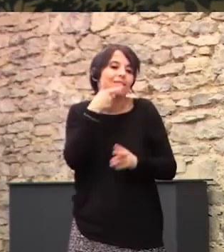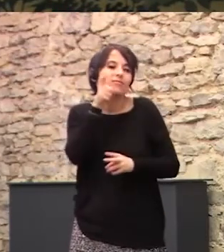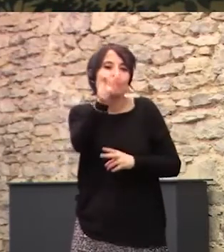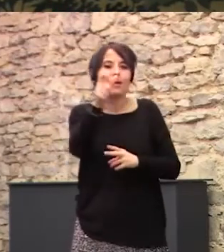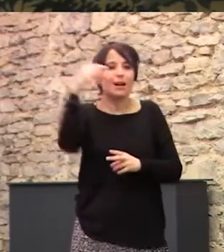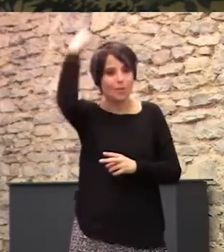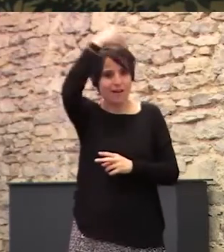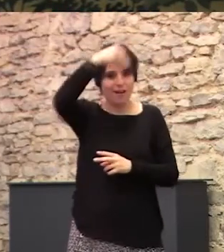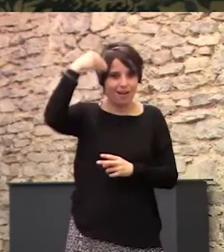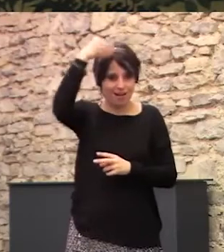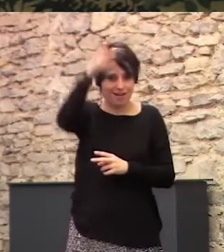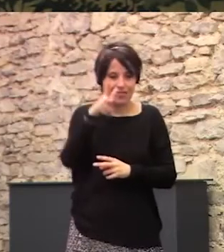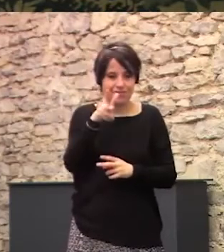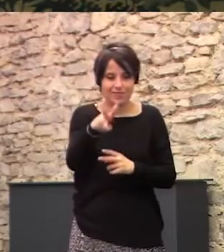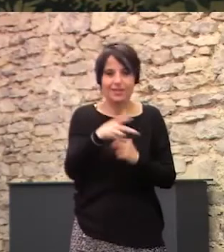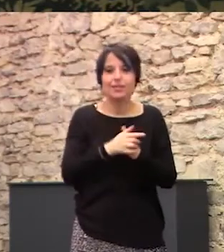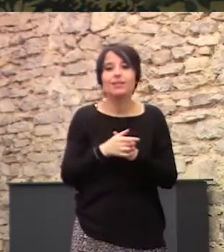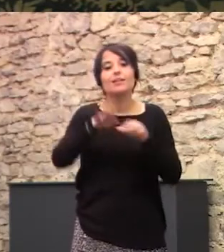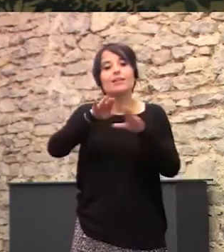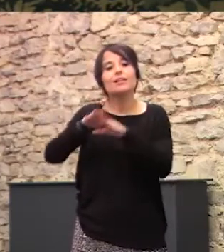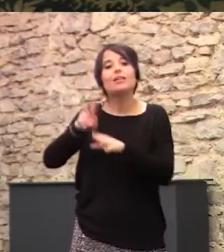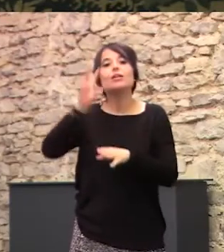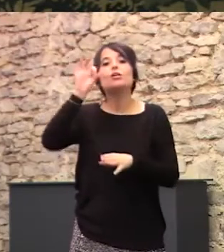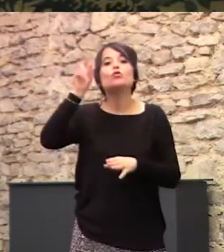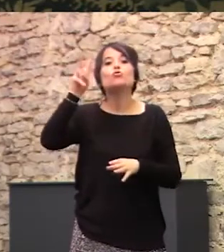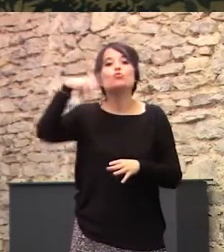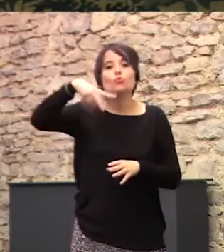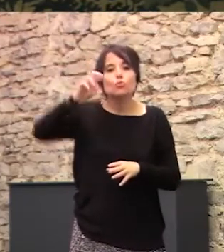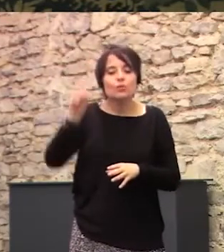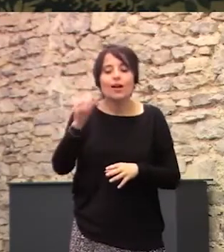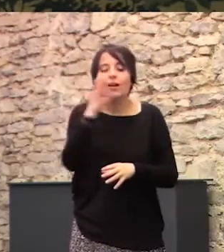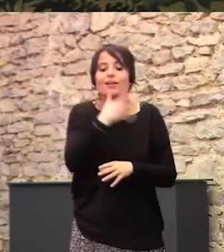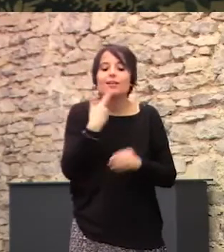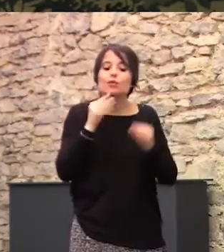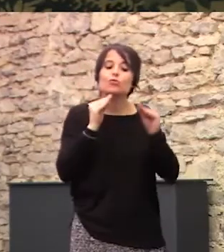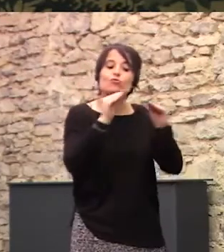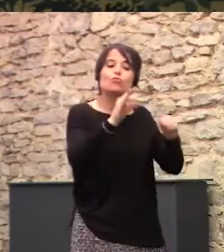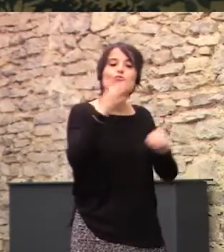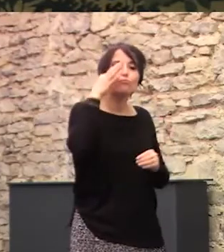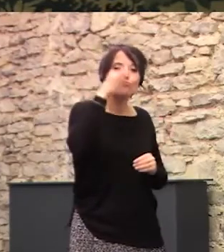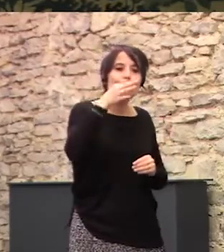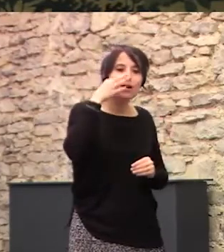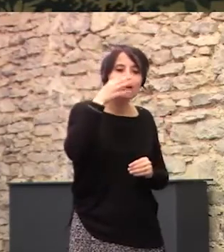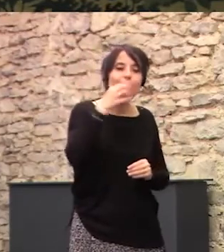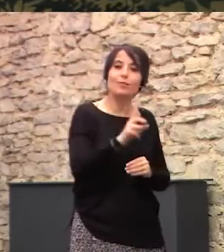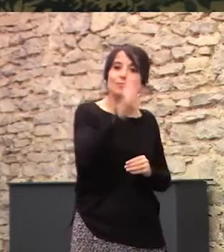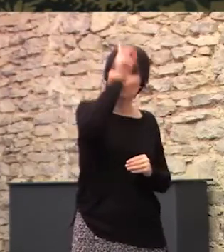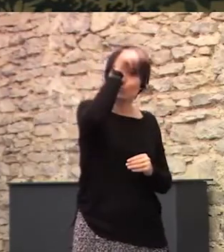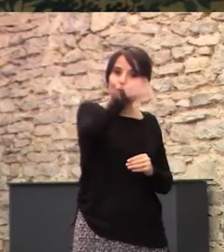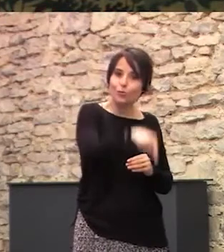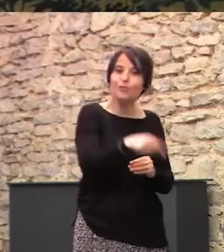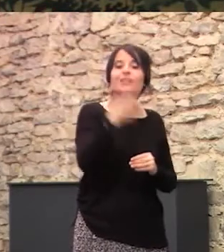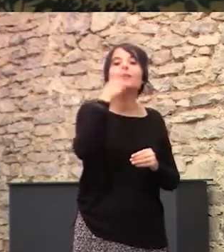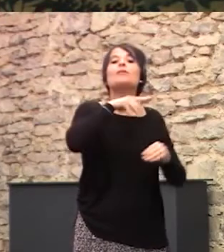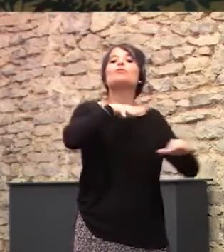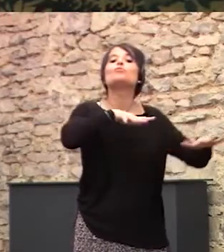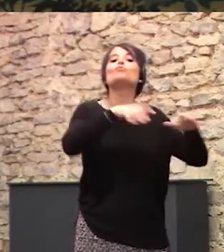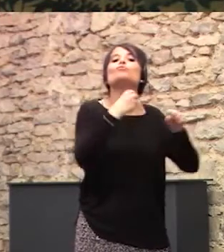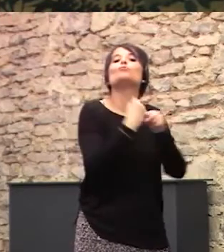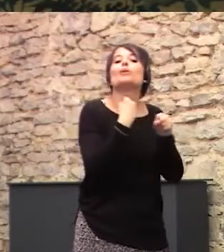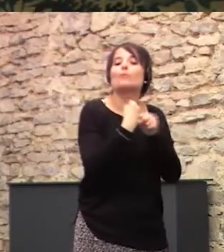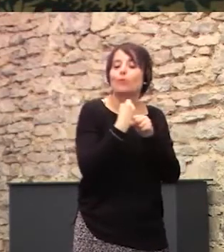¿vale? Y la sunna es el conjunto de hadices, es decir, de sus dichos y de sus actuaciones,